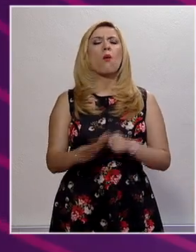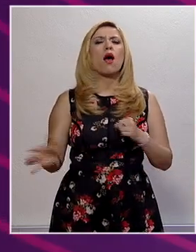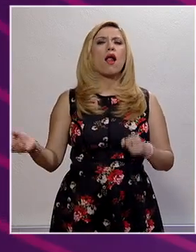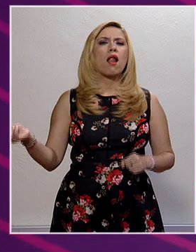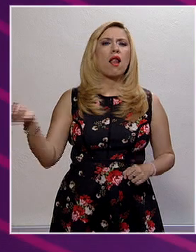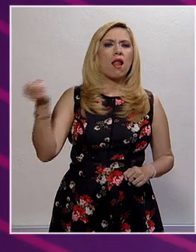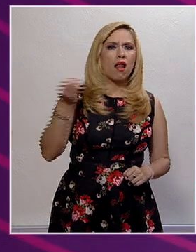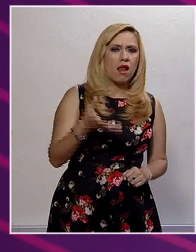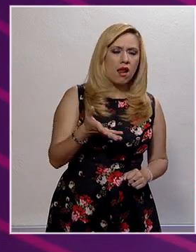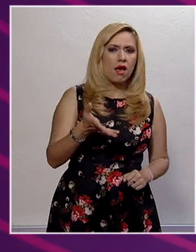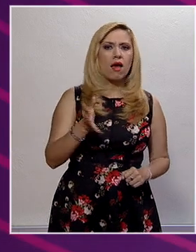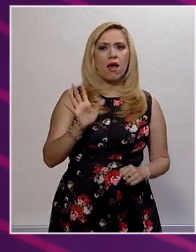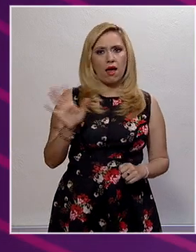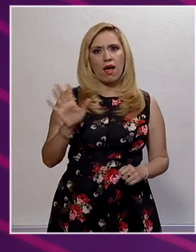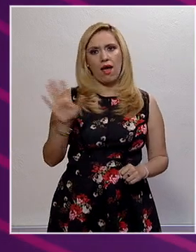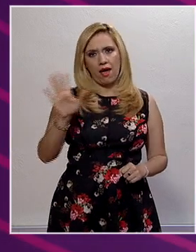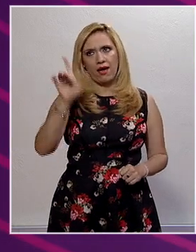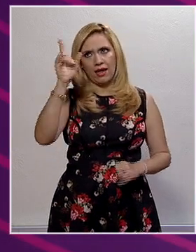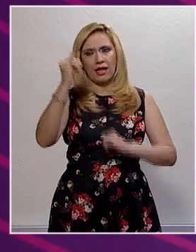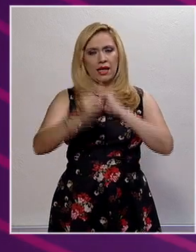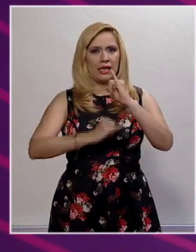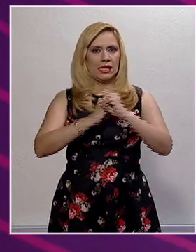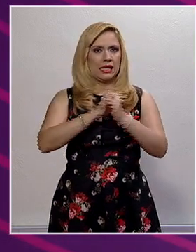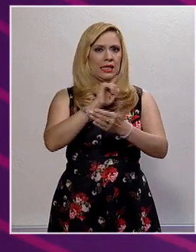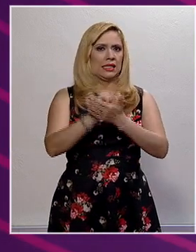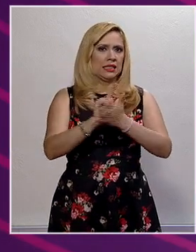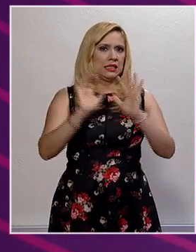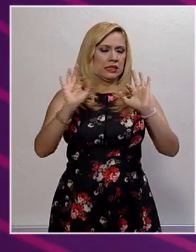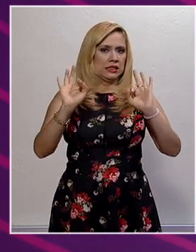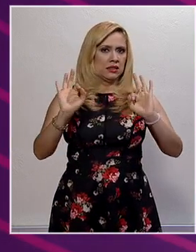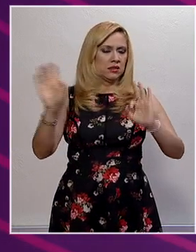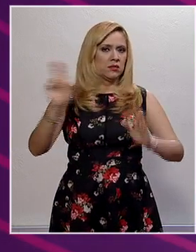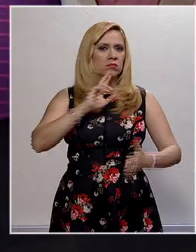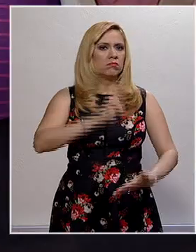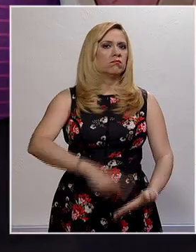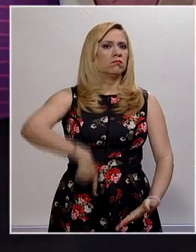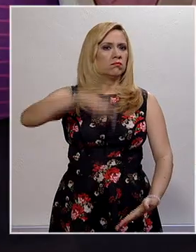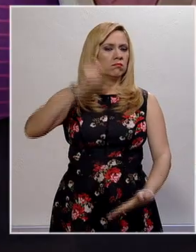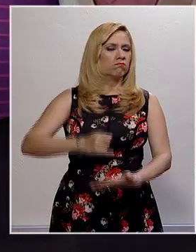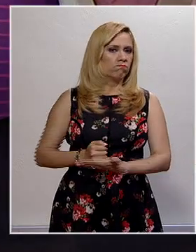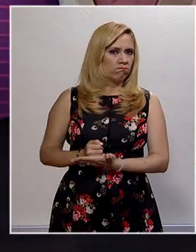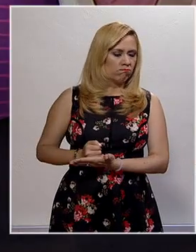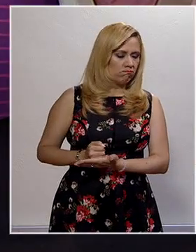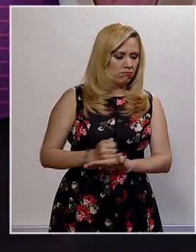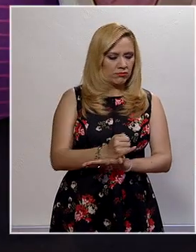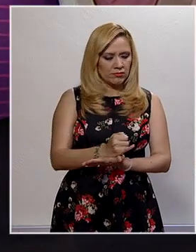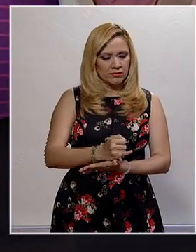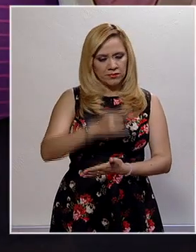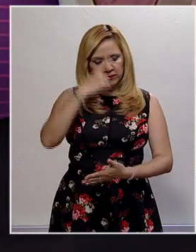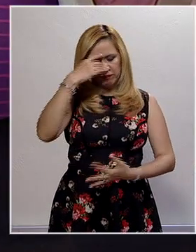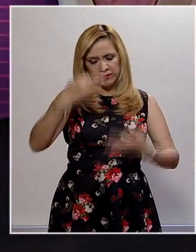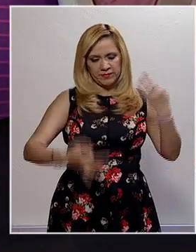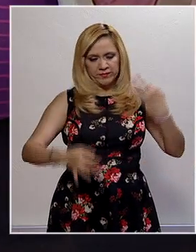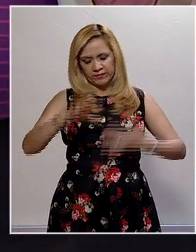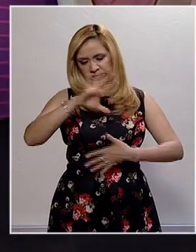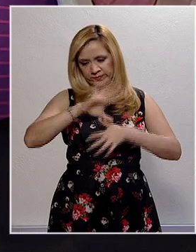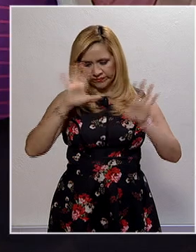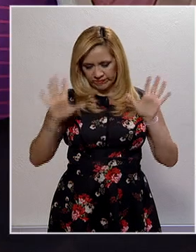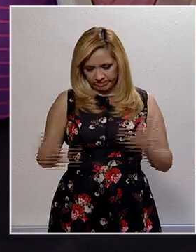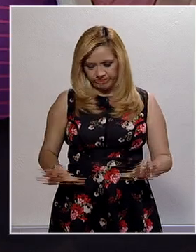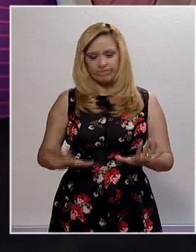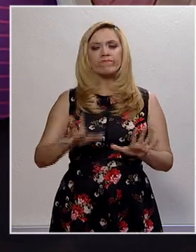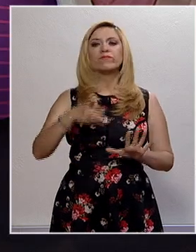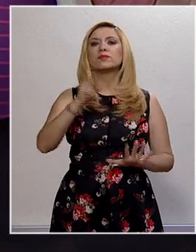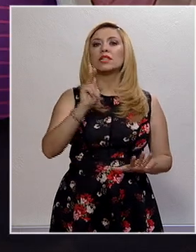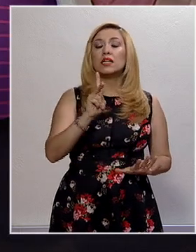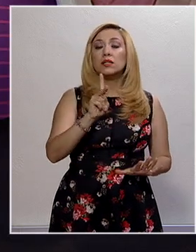sea, ya hablamos de los aportes de los estándares internacionales de la sentencia o sea, de la Corte Interamericana, pero esto también